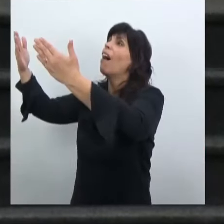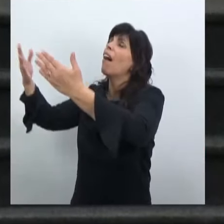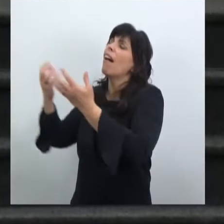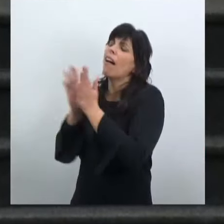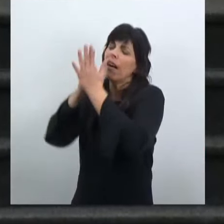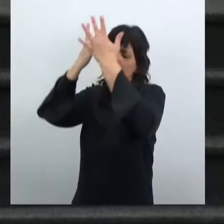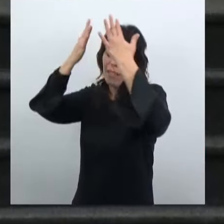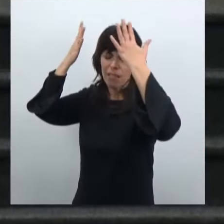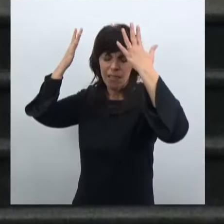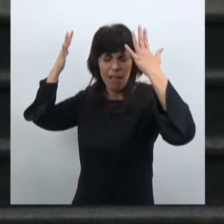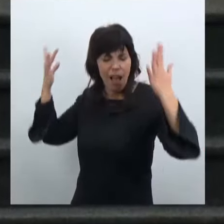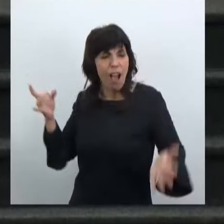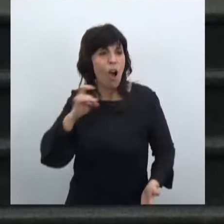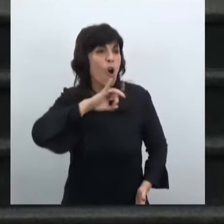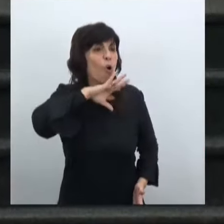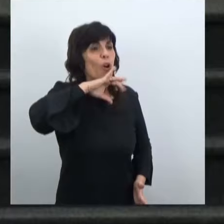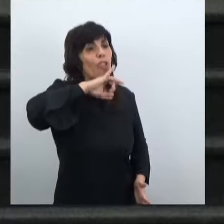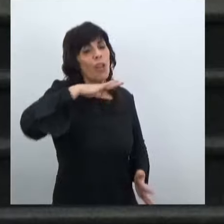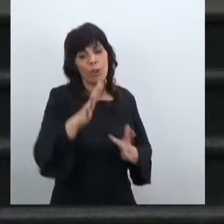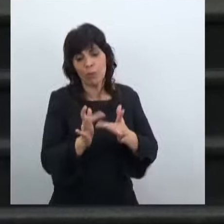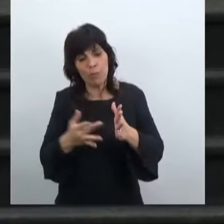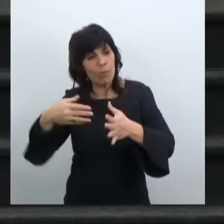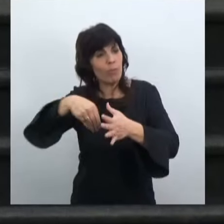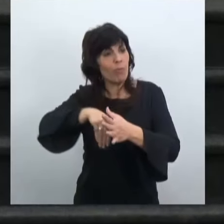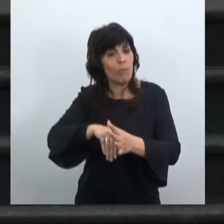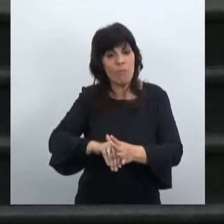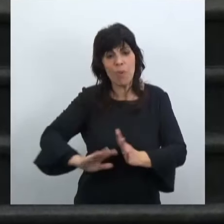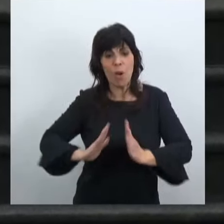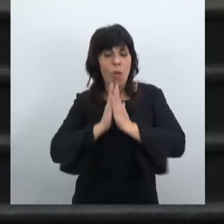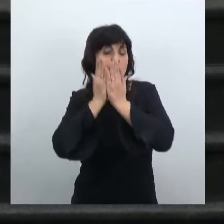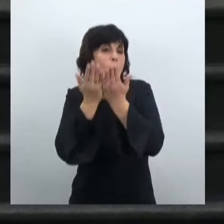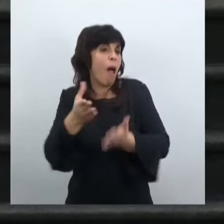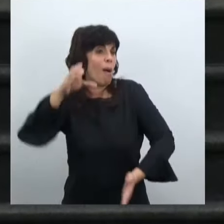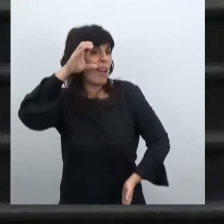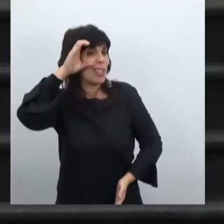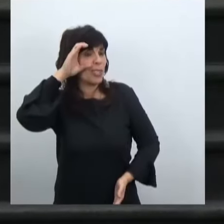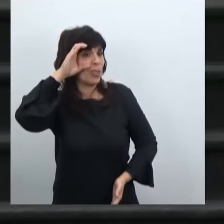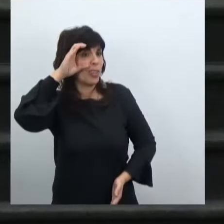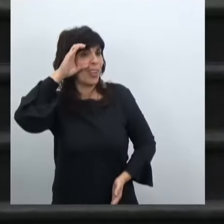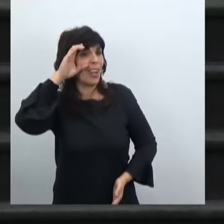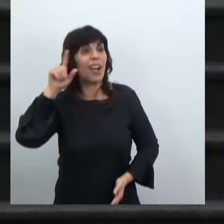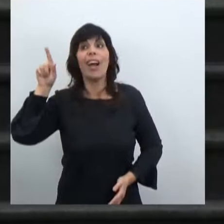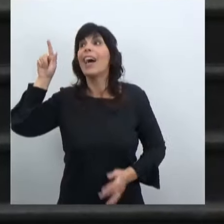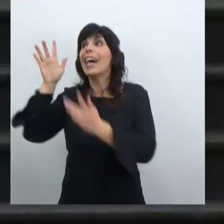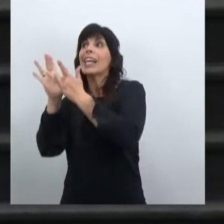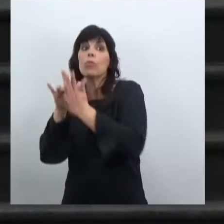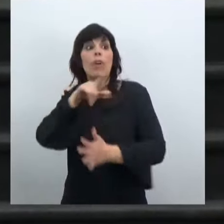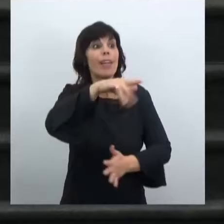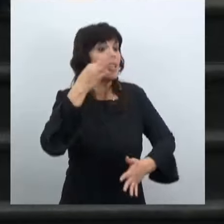alabándole, gozándonos en Él, oyendo su palabra. Él te sana, Él te